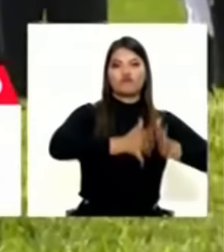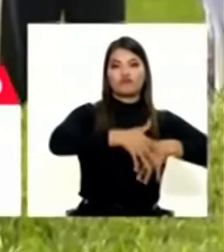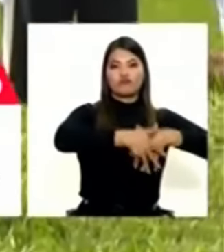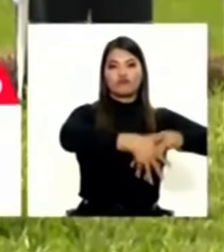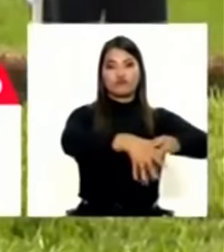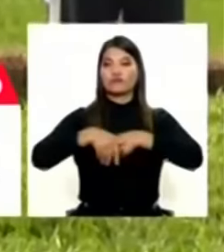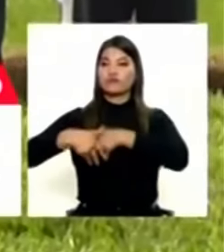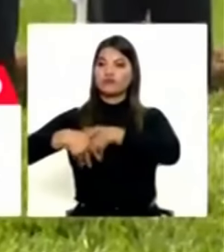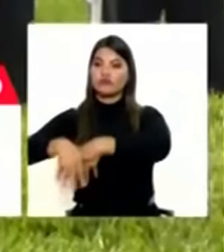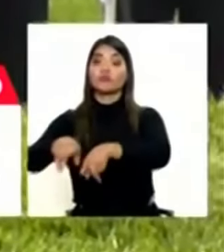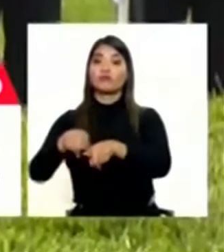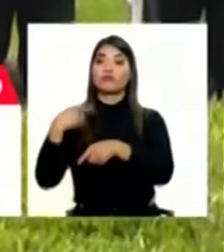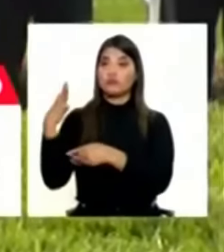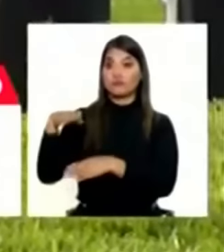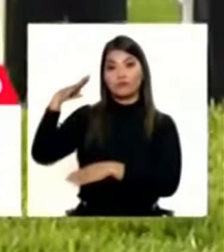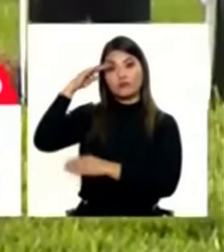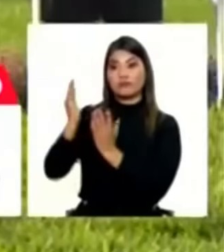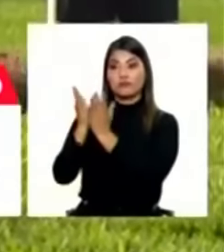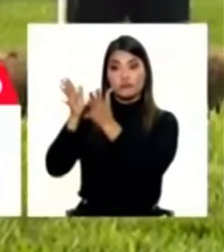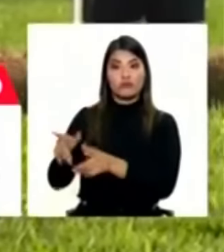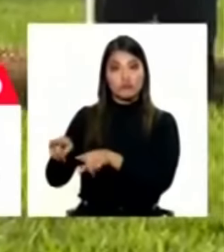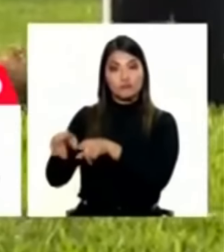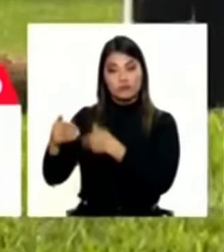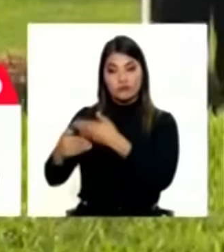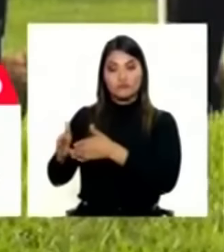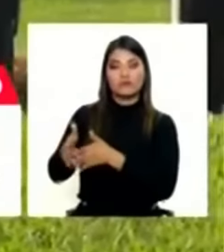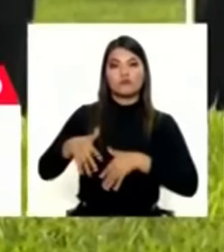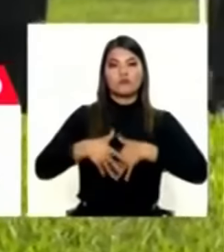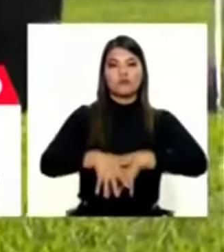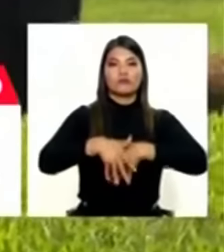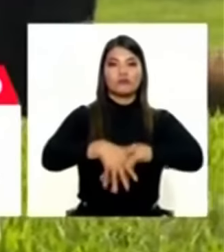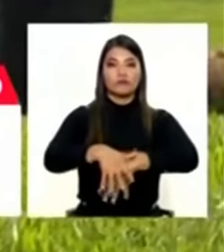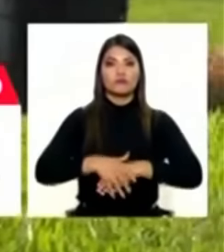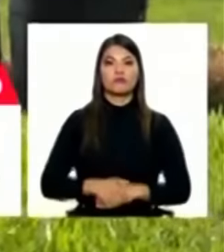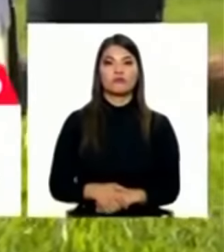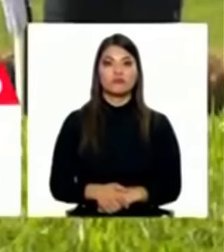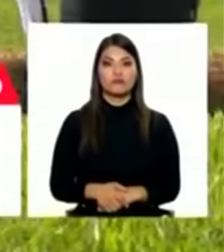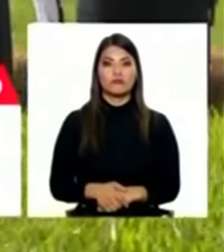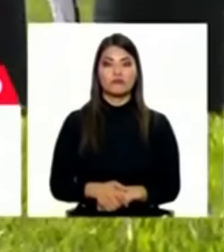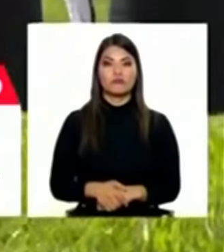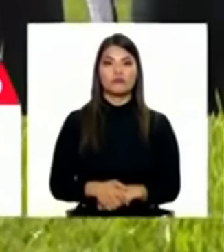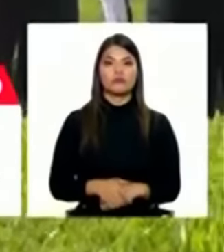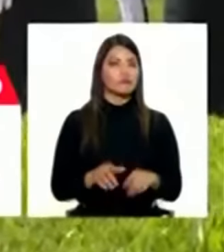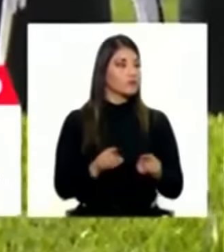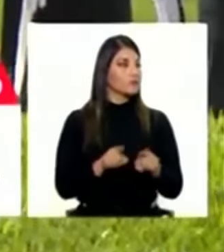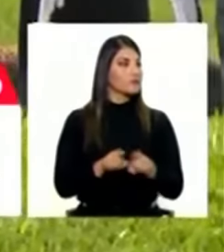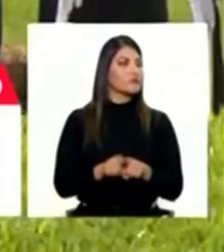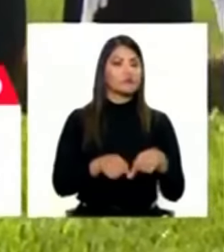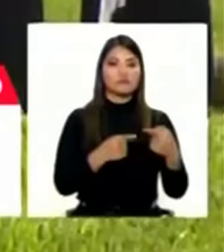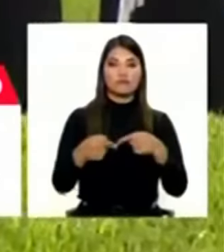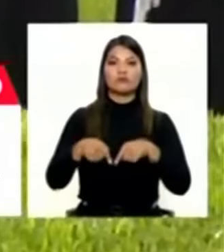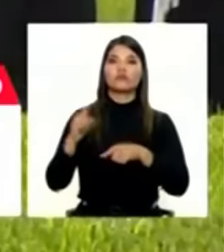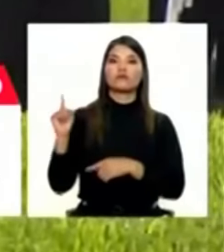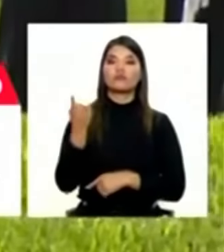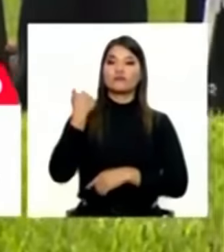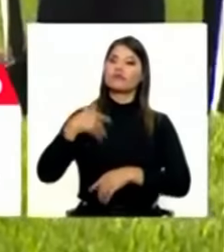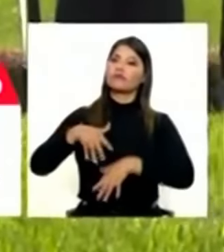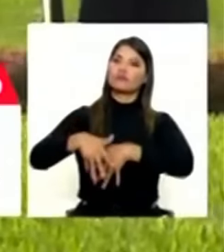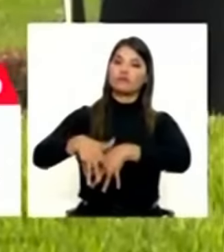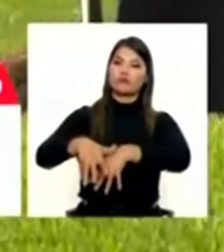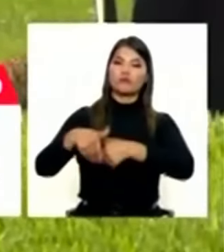participar los cadetes de la Escuela de Oficiales de la FAP y también por primera vez los